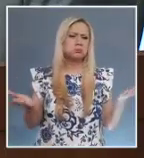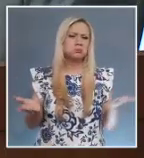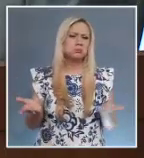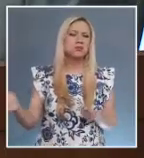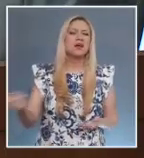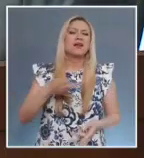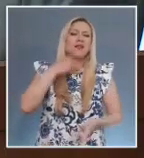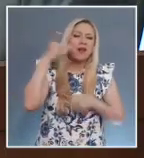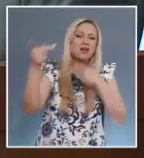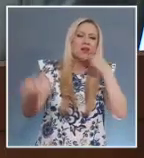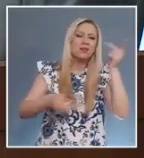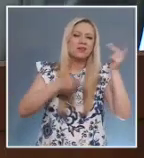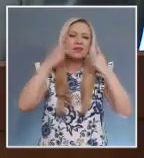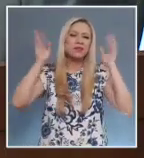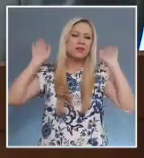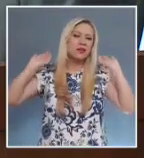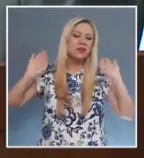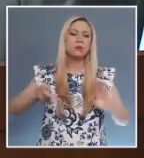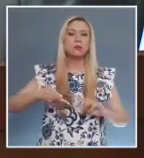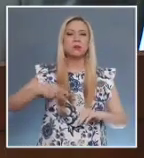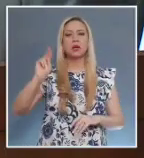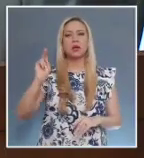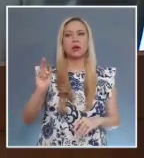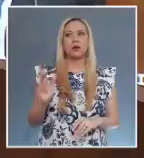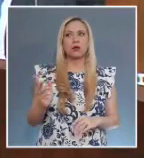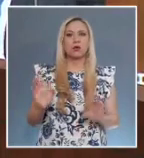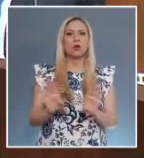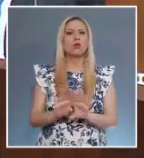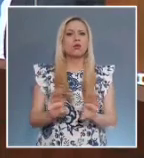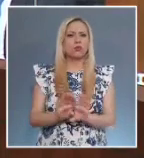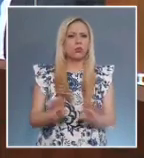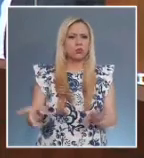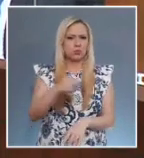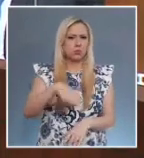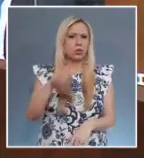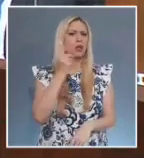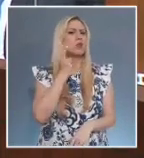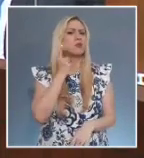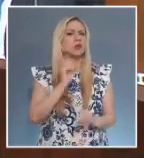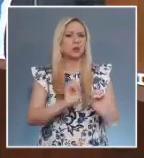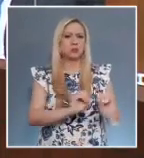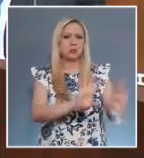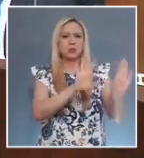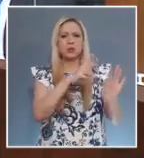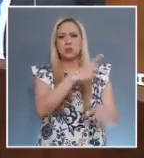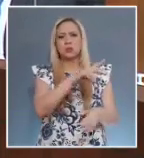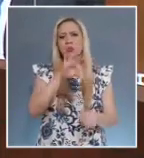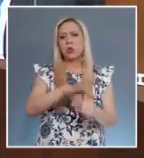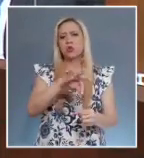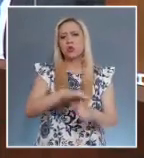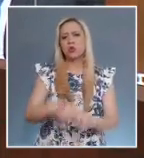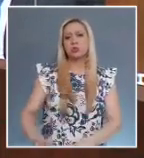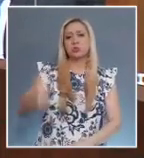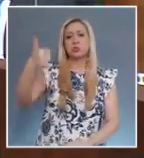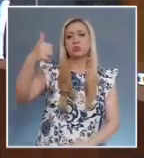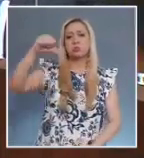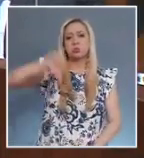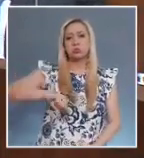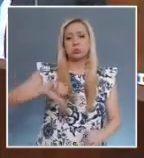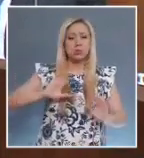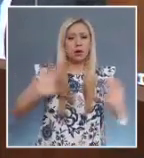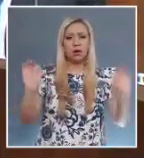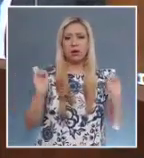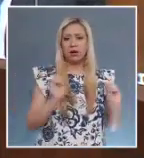haya tratado de obstruir El ejercicio del cargo de los diputados que interpusieron las demandas y tampoco se acreditó un actual